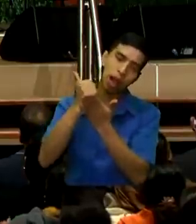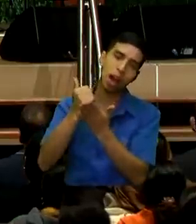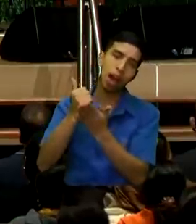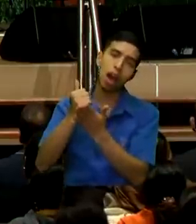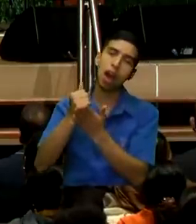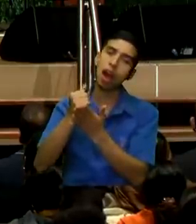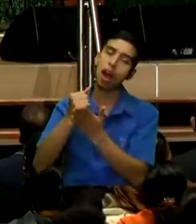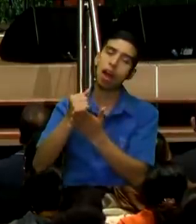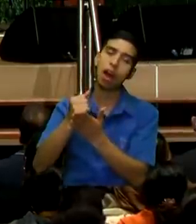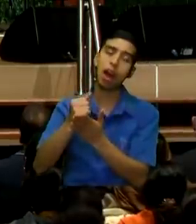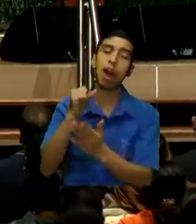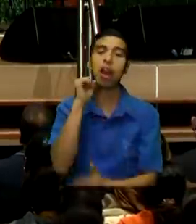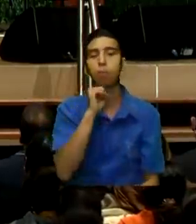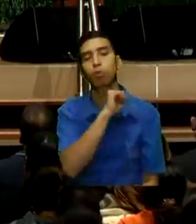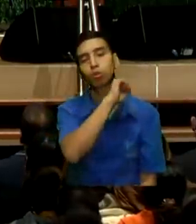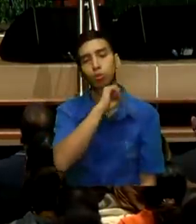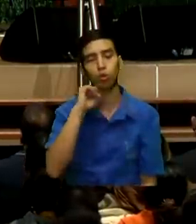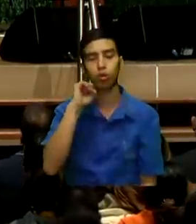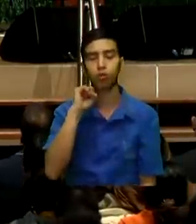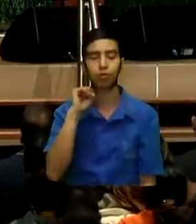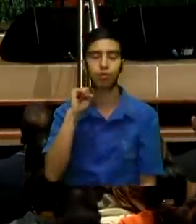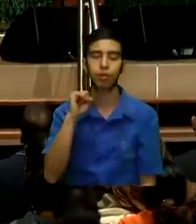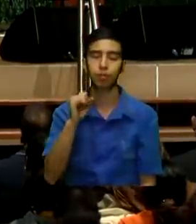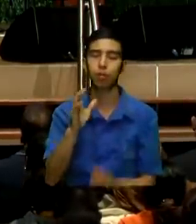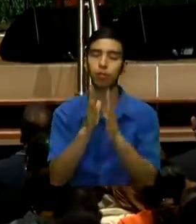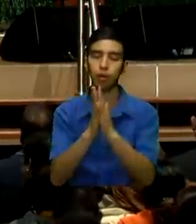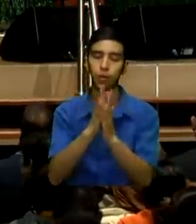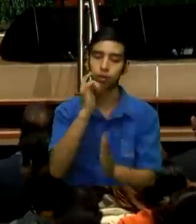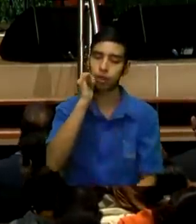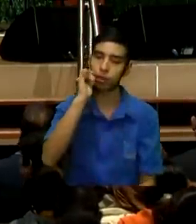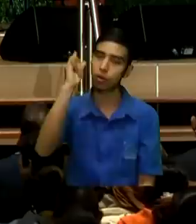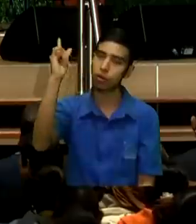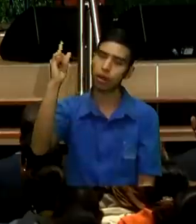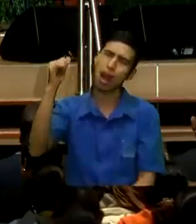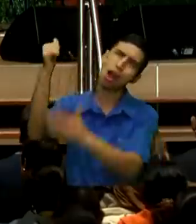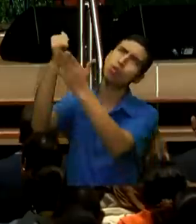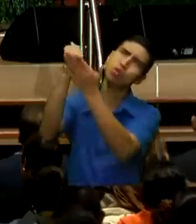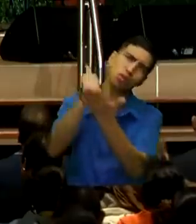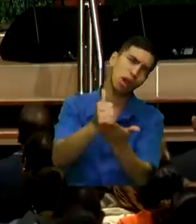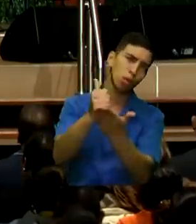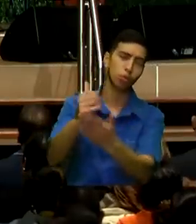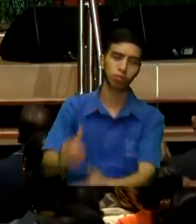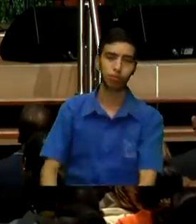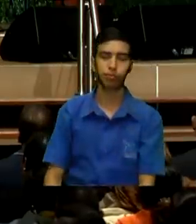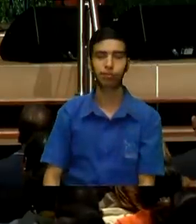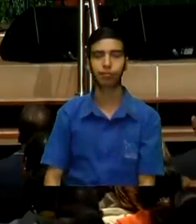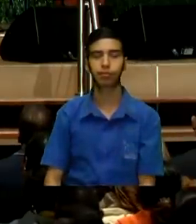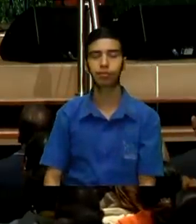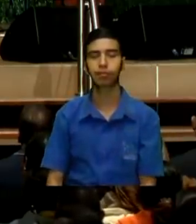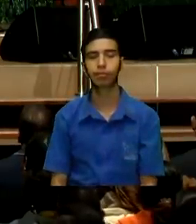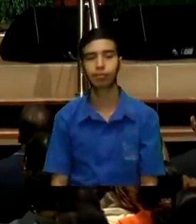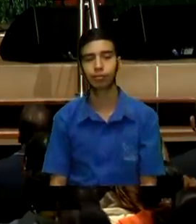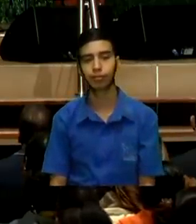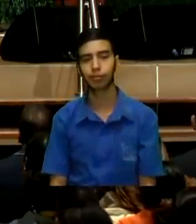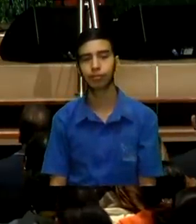lo que tiene que decir, Señor. Suéltalo. Escúpalo, dicen algunos. No, reprendo.